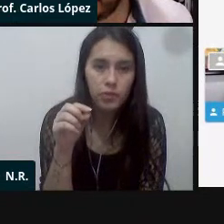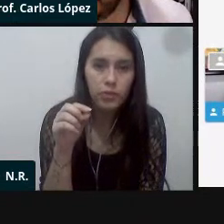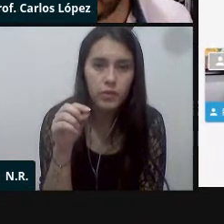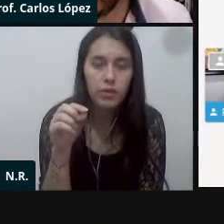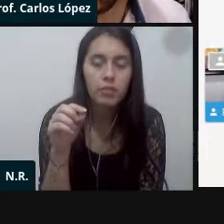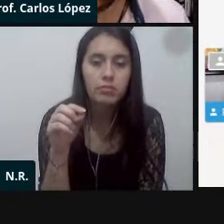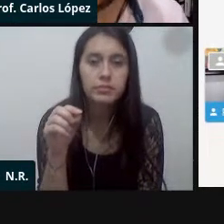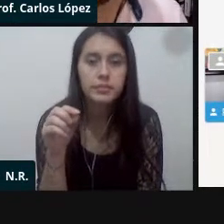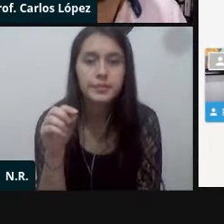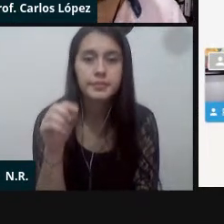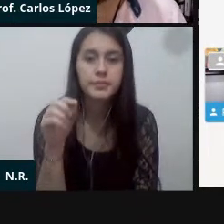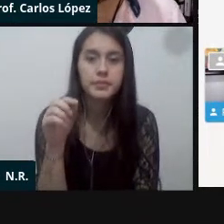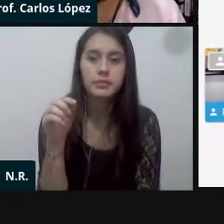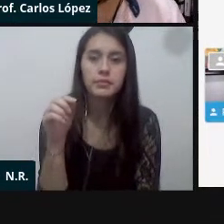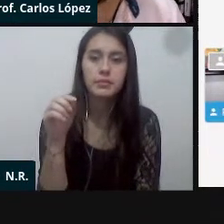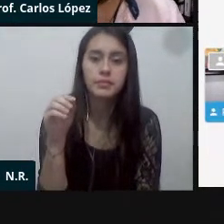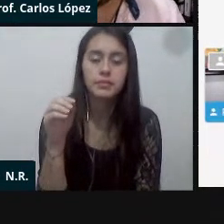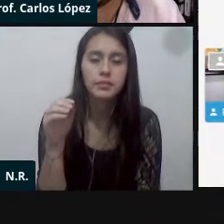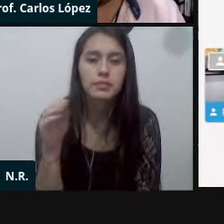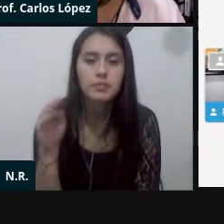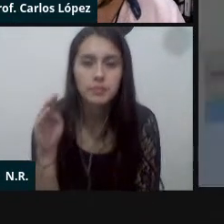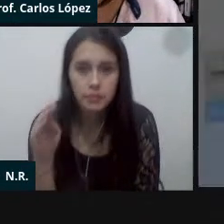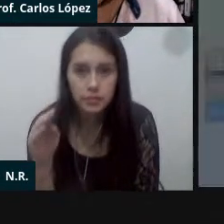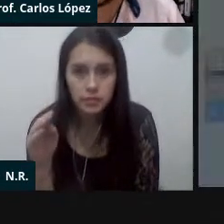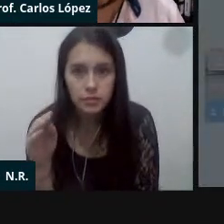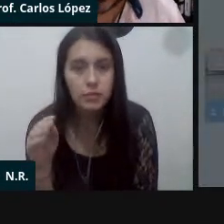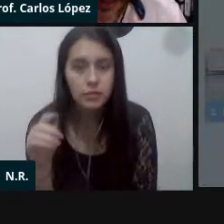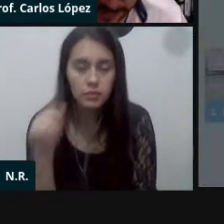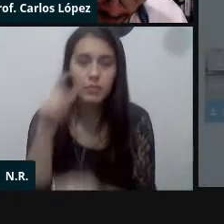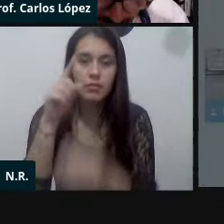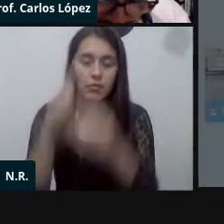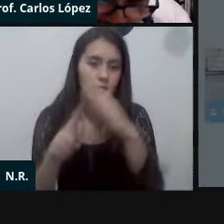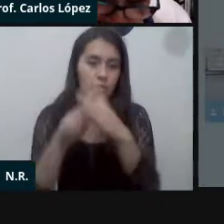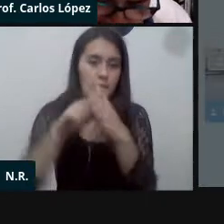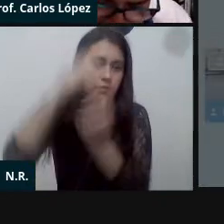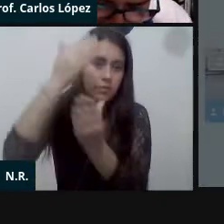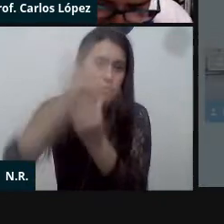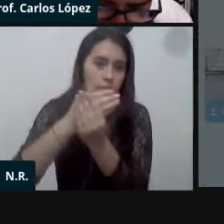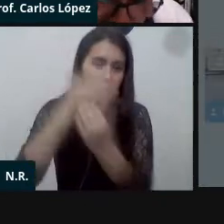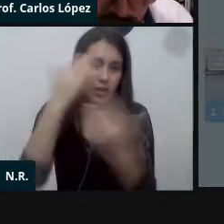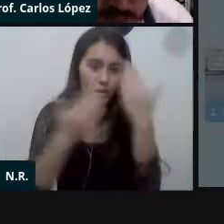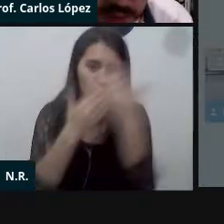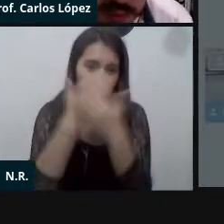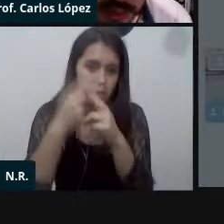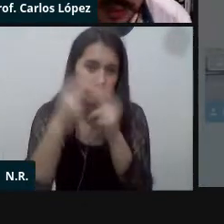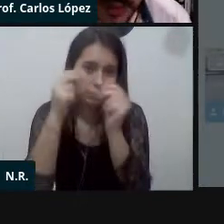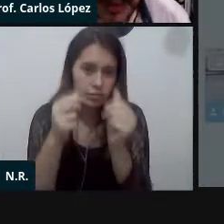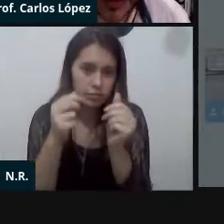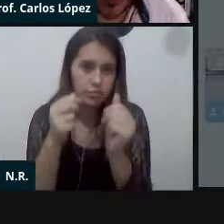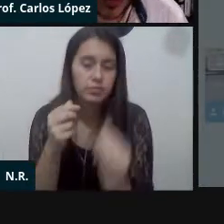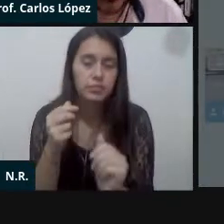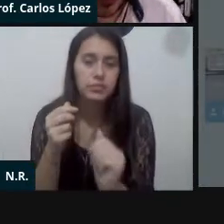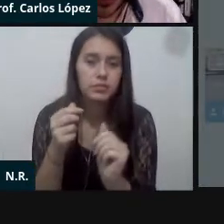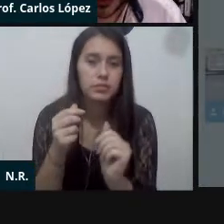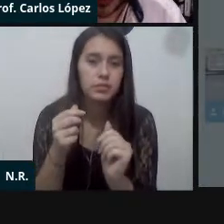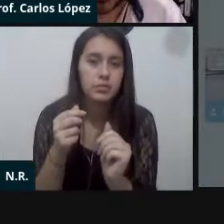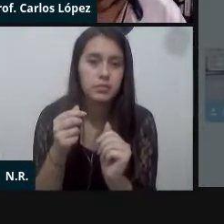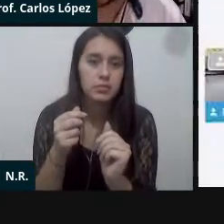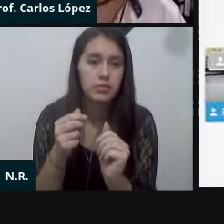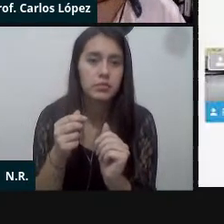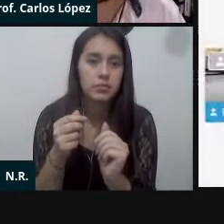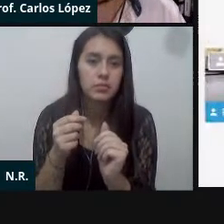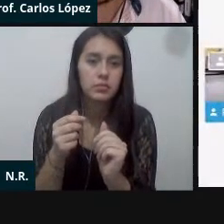George. Bueno, banners. Aquí tengo que crear un banner que se llame prueba. Ahí estás creando una carpeta. Una carpeta,